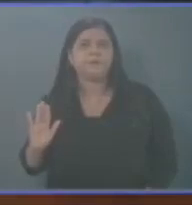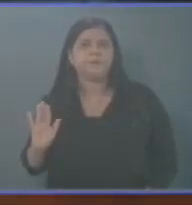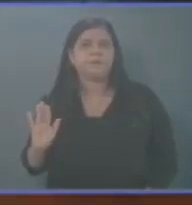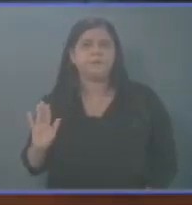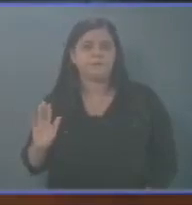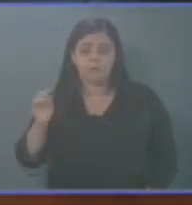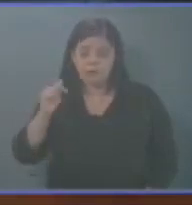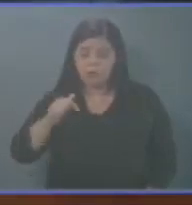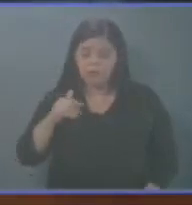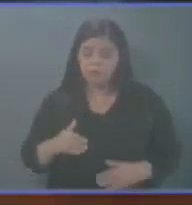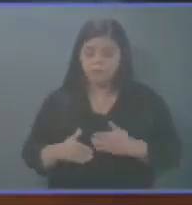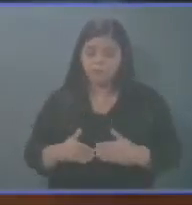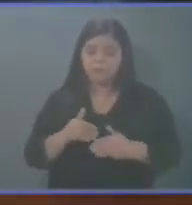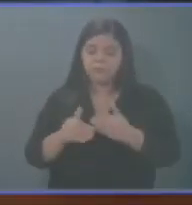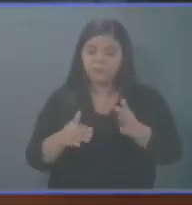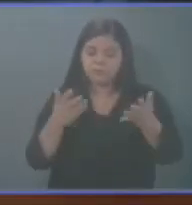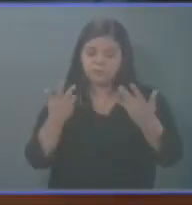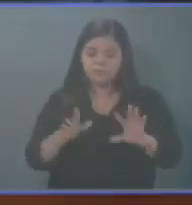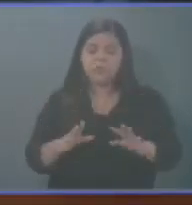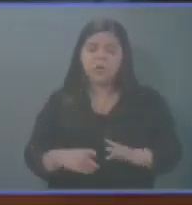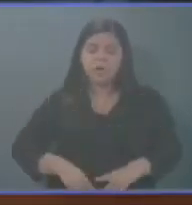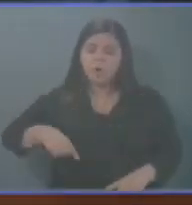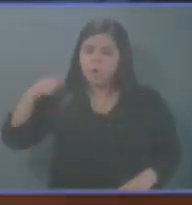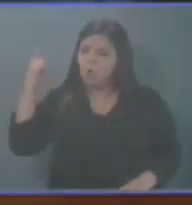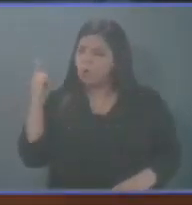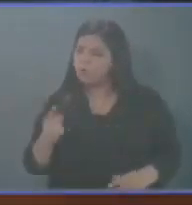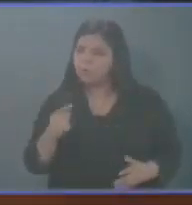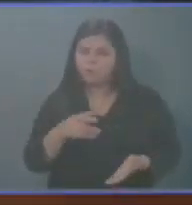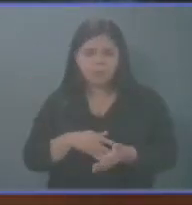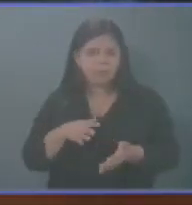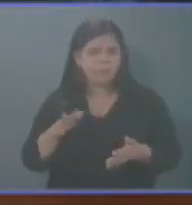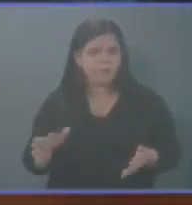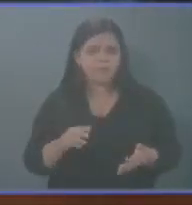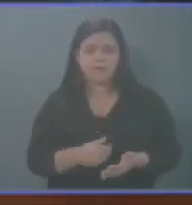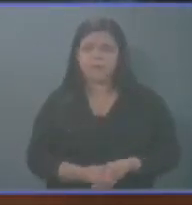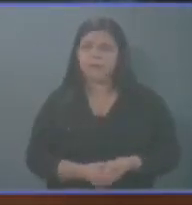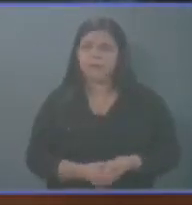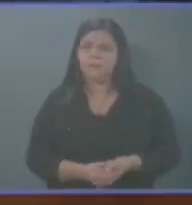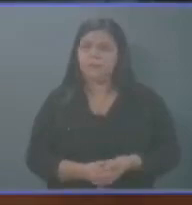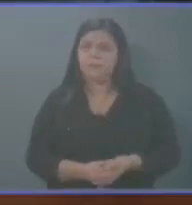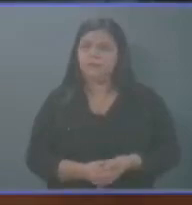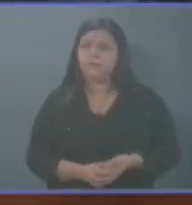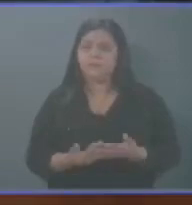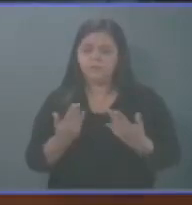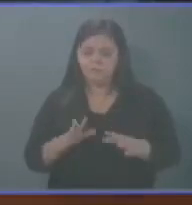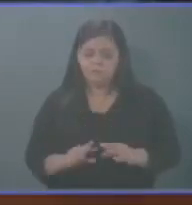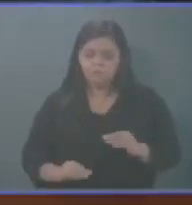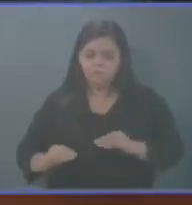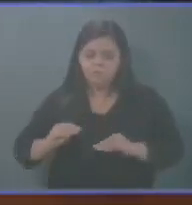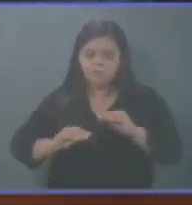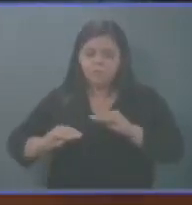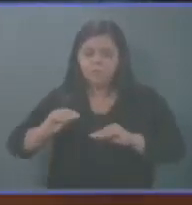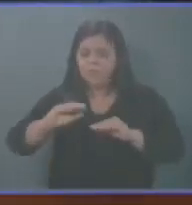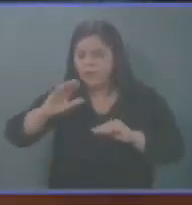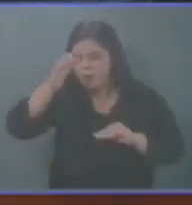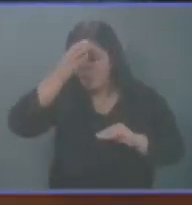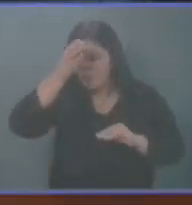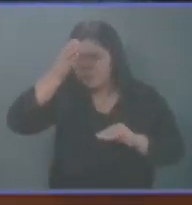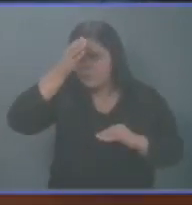En este proceso, de alguna forma, se hizo una condena pública a priori. Se ha fabricado una